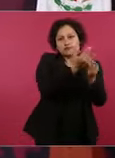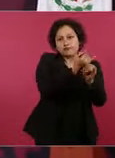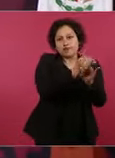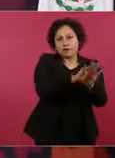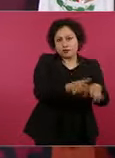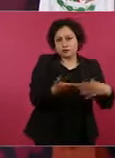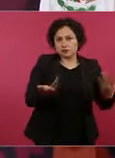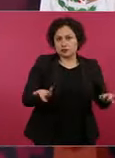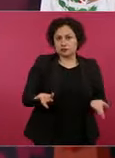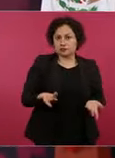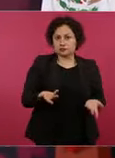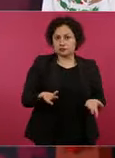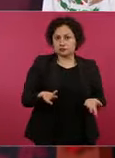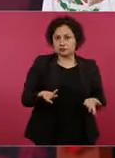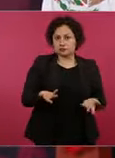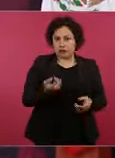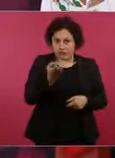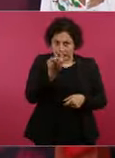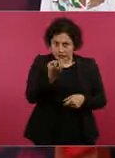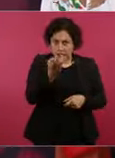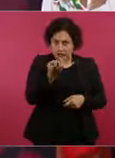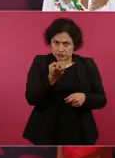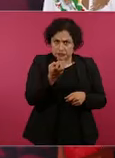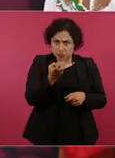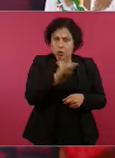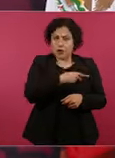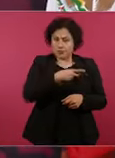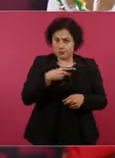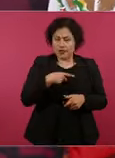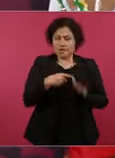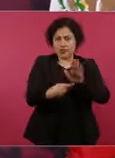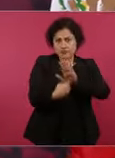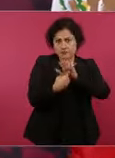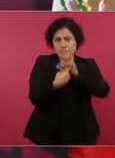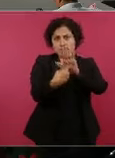Sería muy bueno que transparentara todo eso,